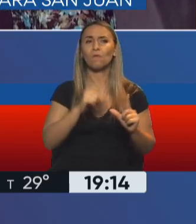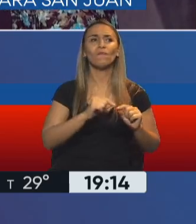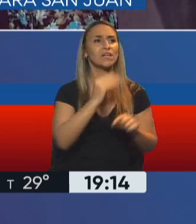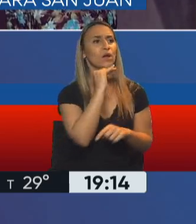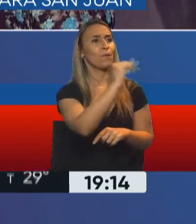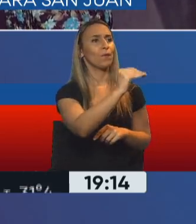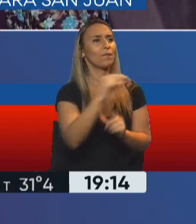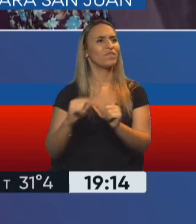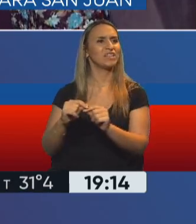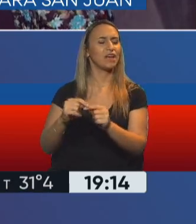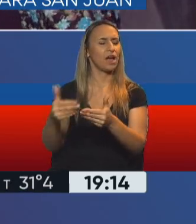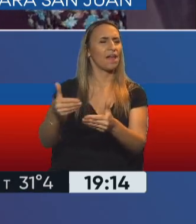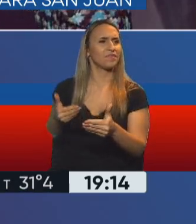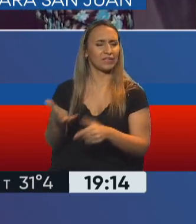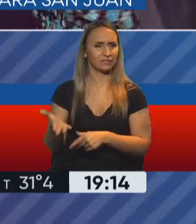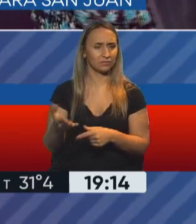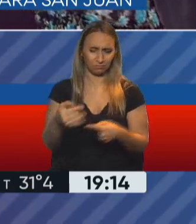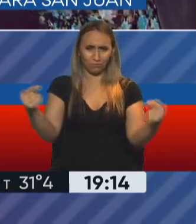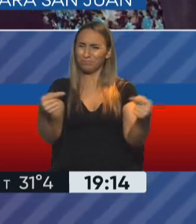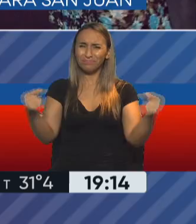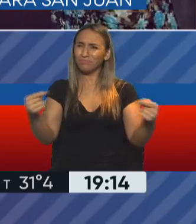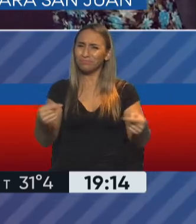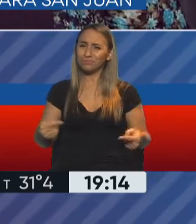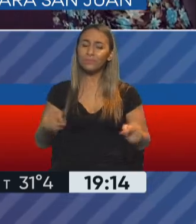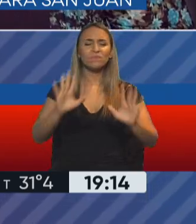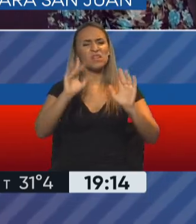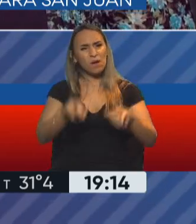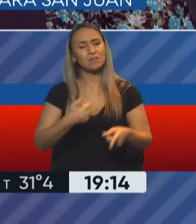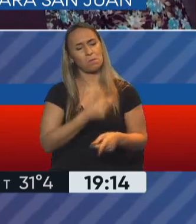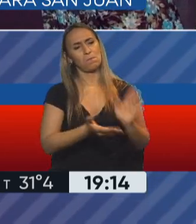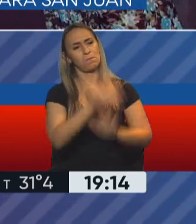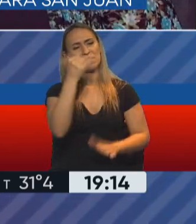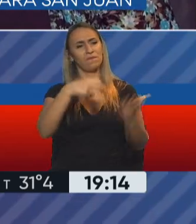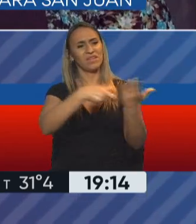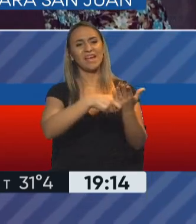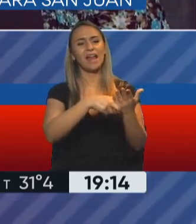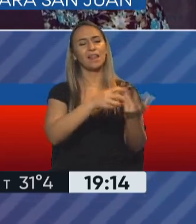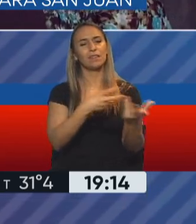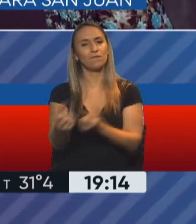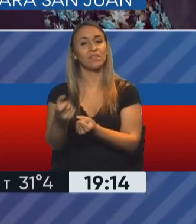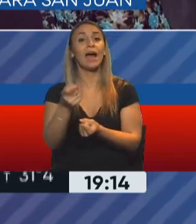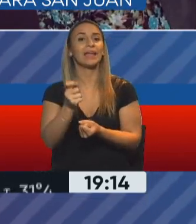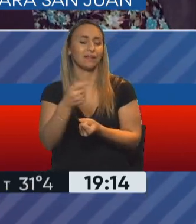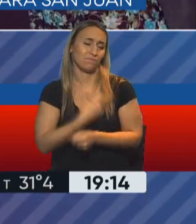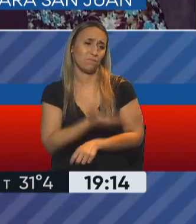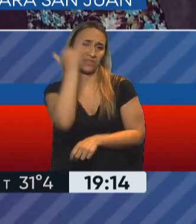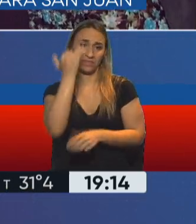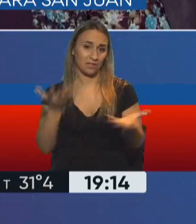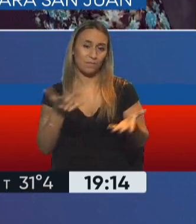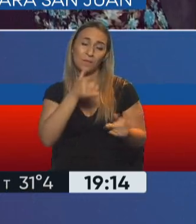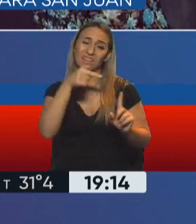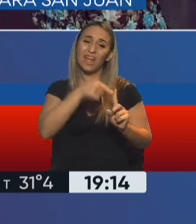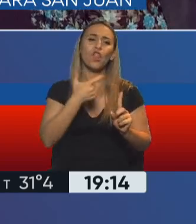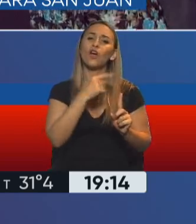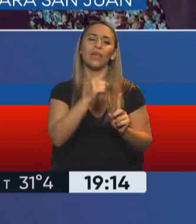son detalles, ¿no? Ahora, directamente, yo me doy cuenta de qué lado está el fiscal. Me parece que no está del lado de la búsqueda de la verdad.